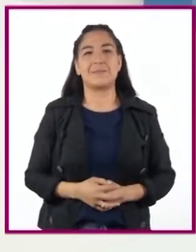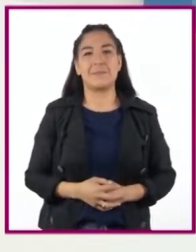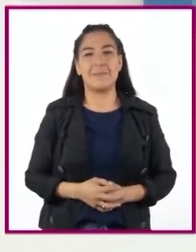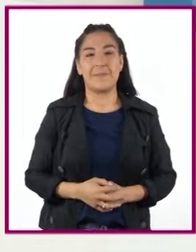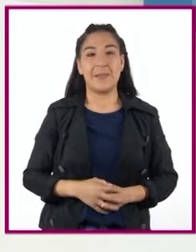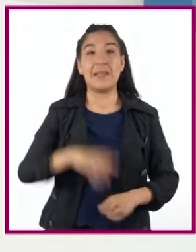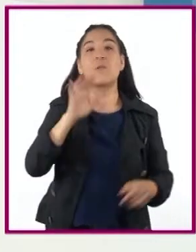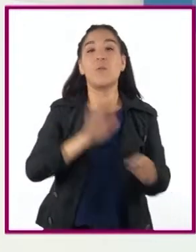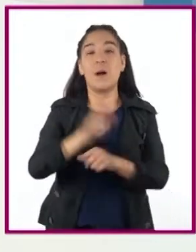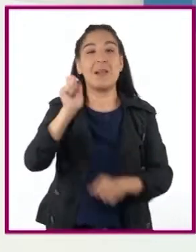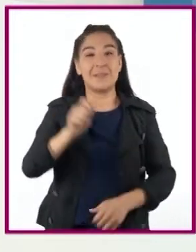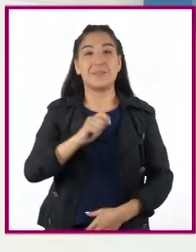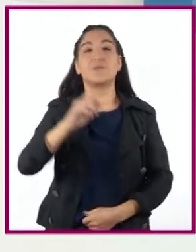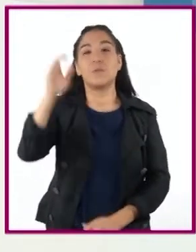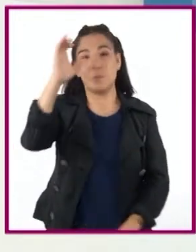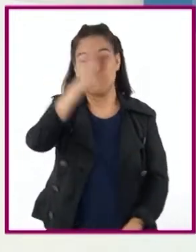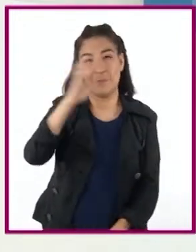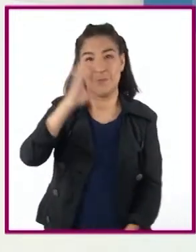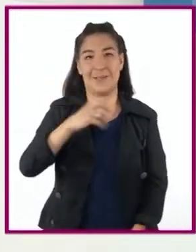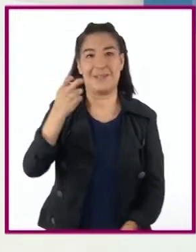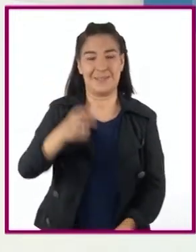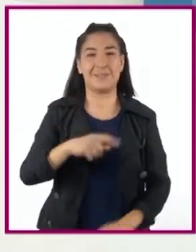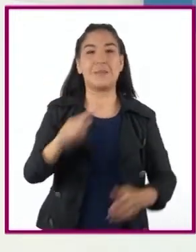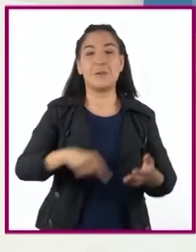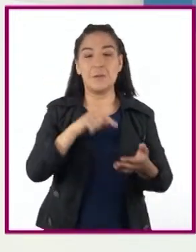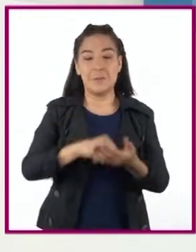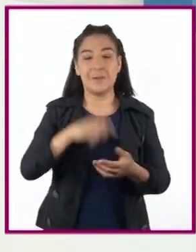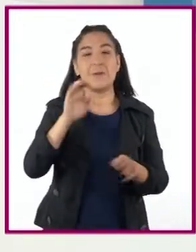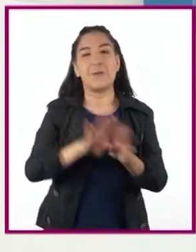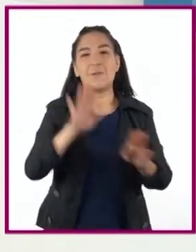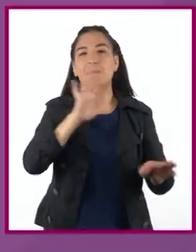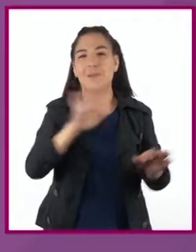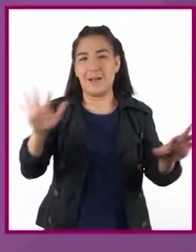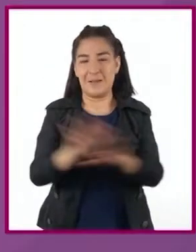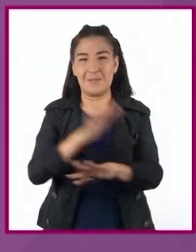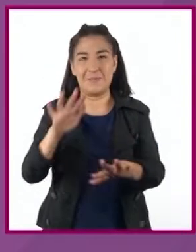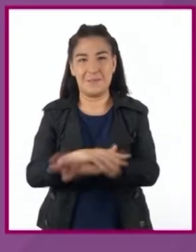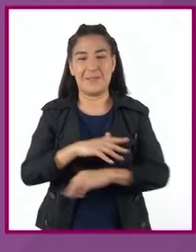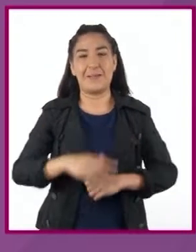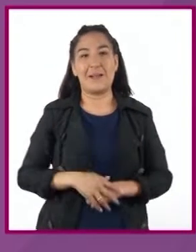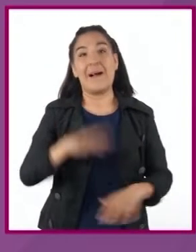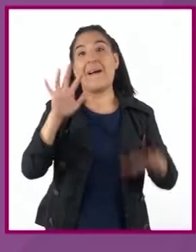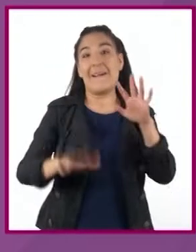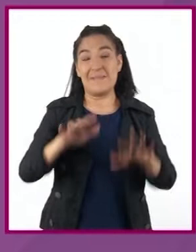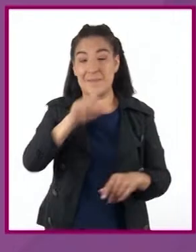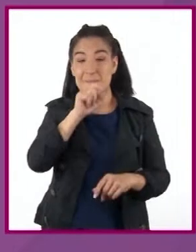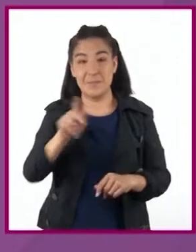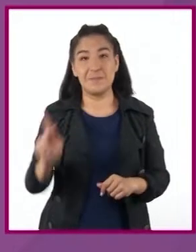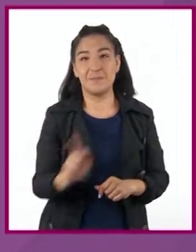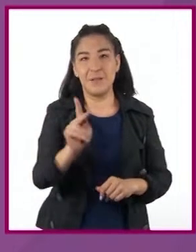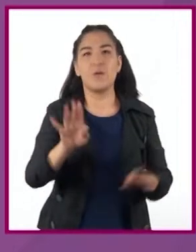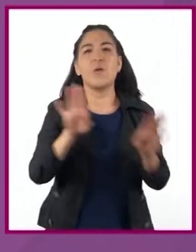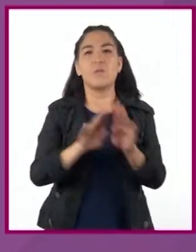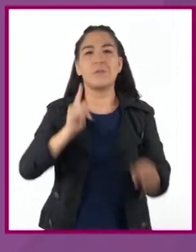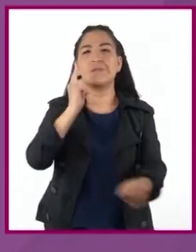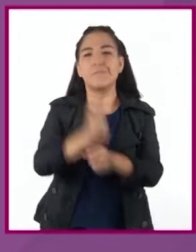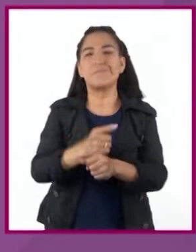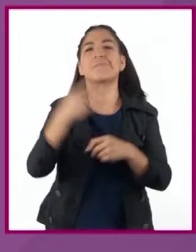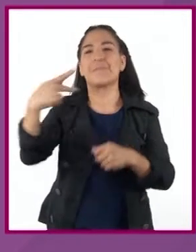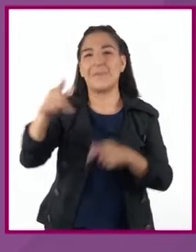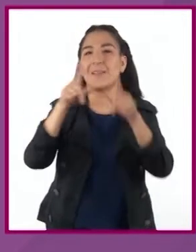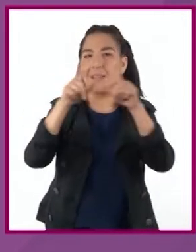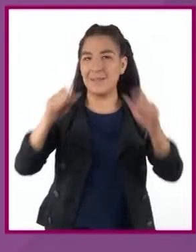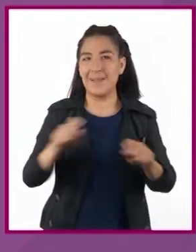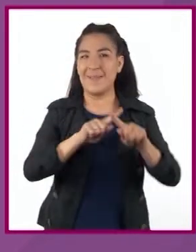Las identidades culturales en Mesoamérica eran dinámicas y cambiantes. A veces los mismos pueblos se distinguían por su lengua, pero